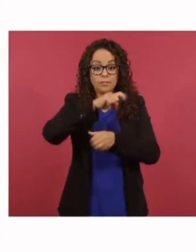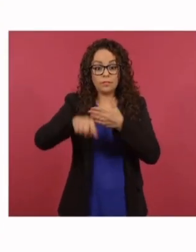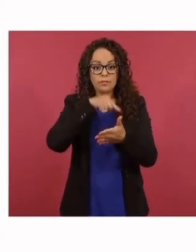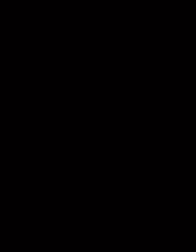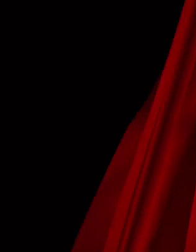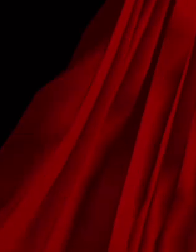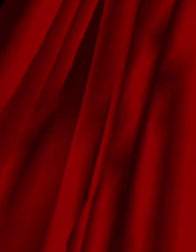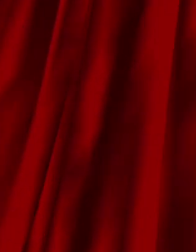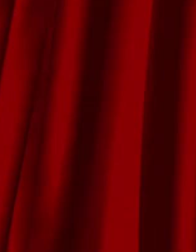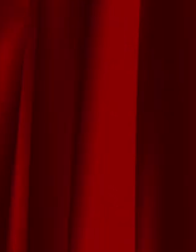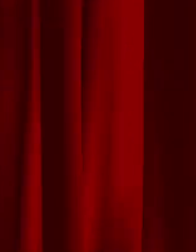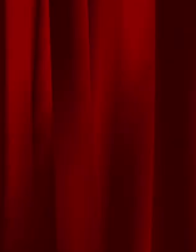de la India.